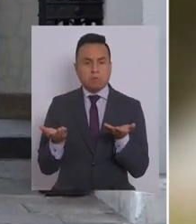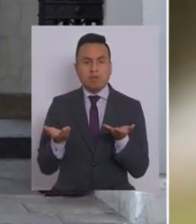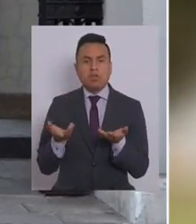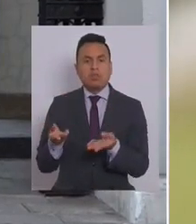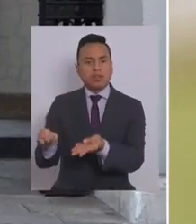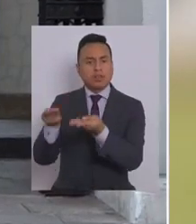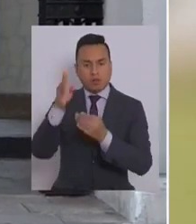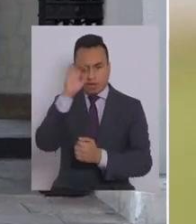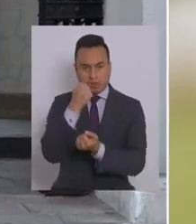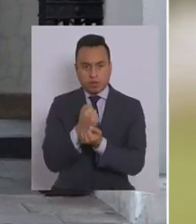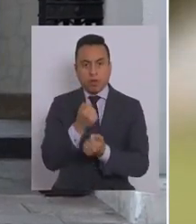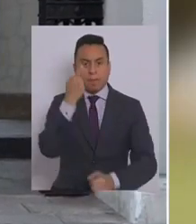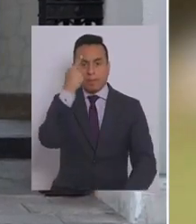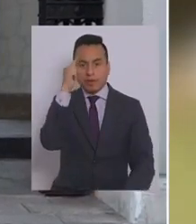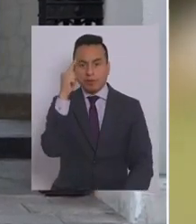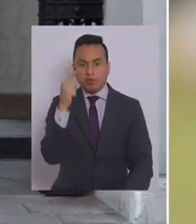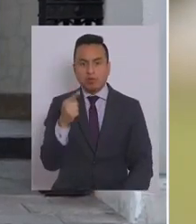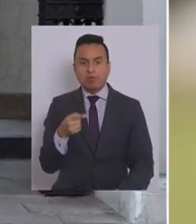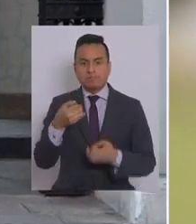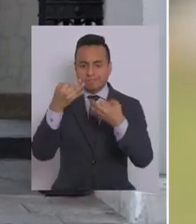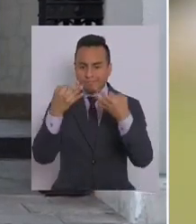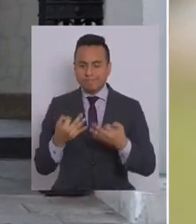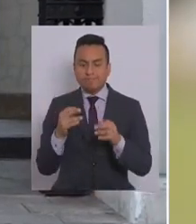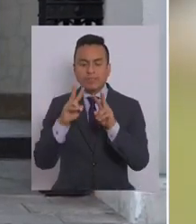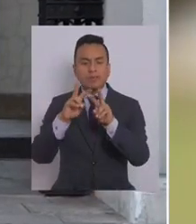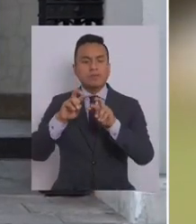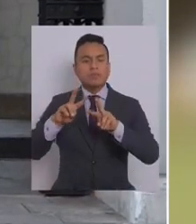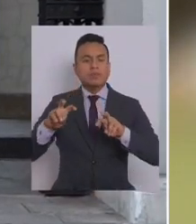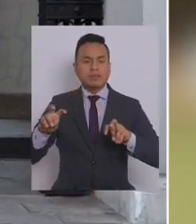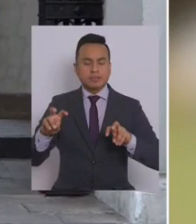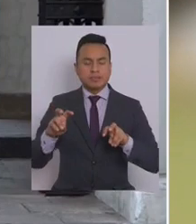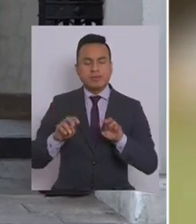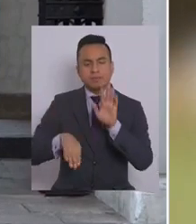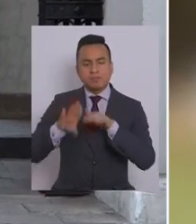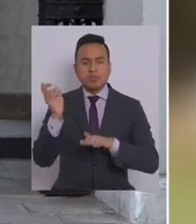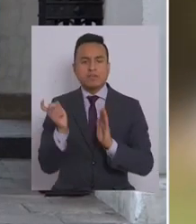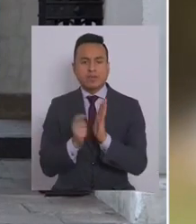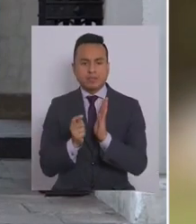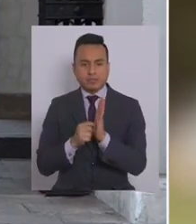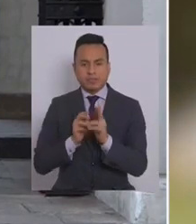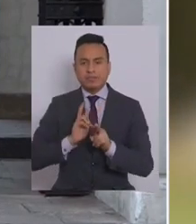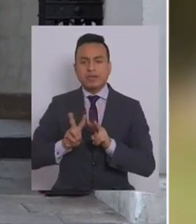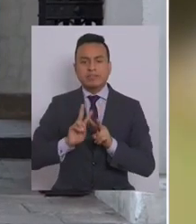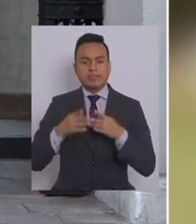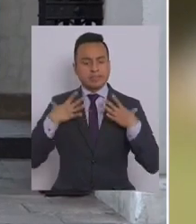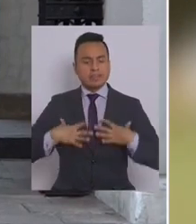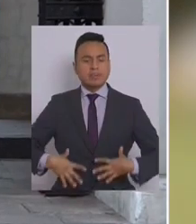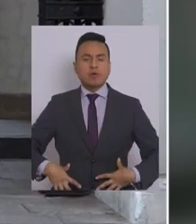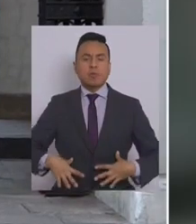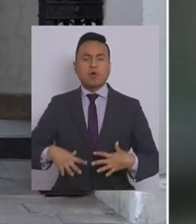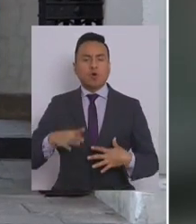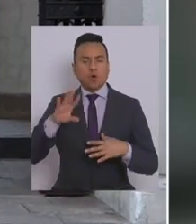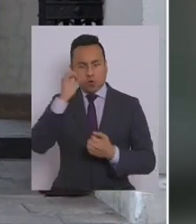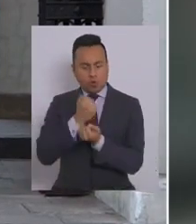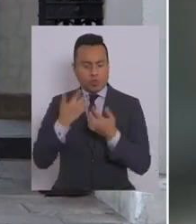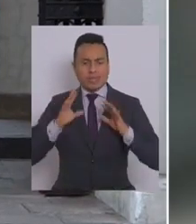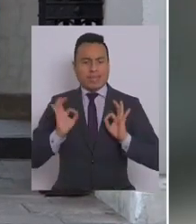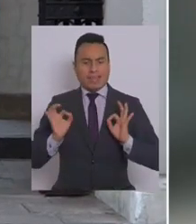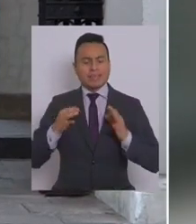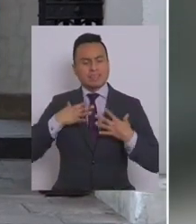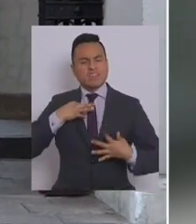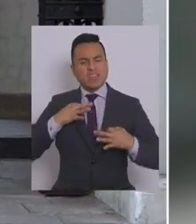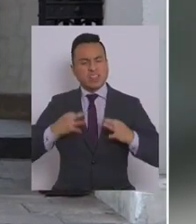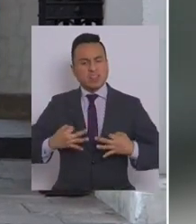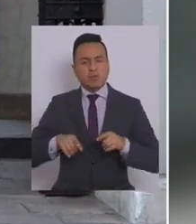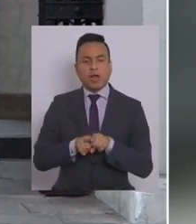dado Carabineros, pero sin duda las labores investigativas muchas veces se hacen de civil, se hacen generando